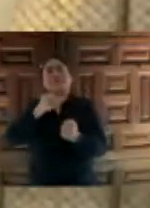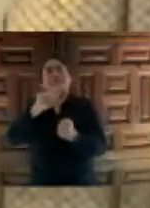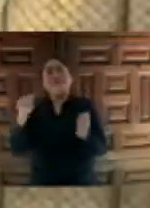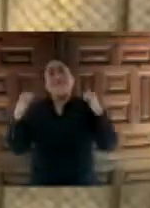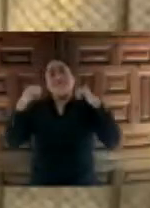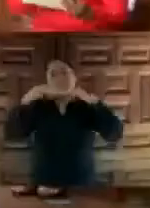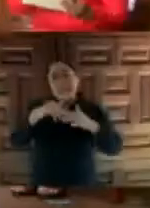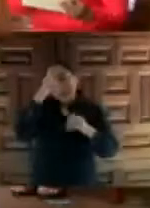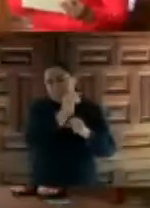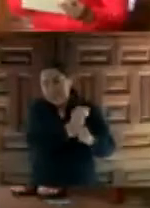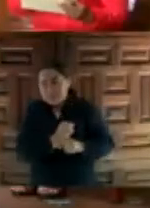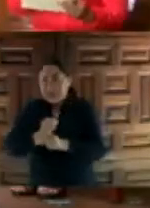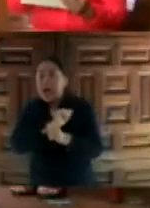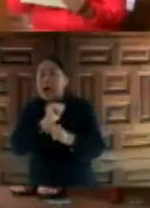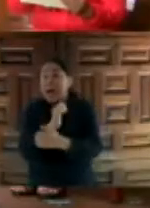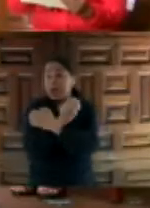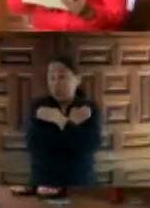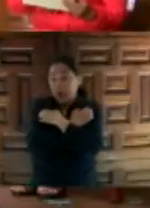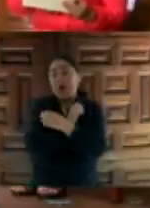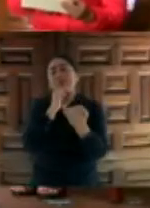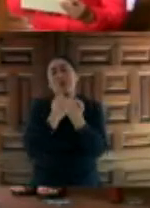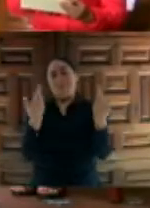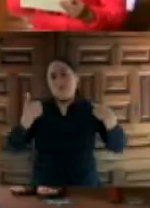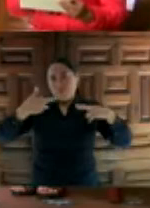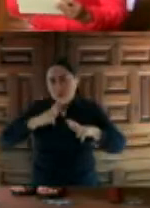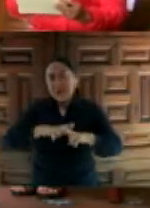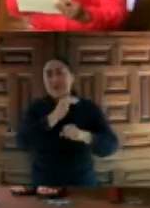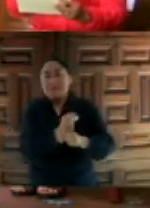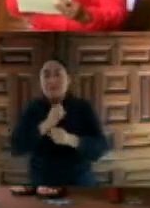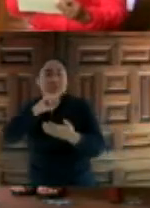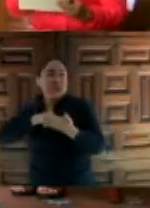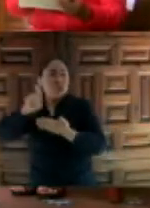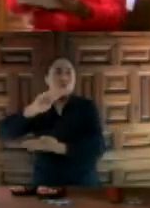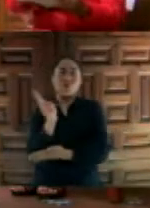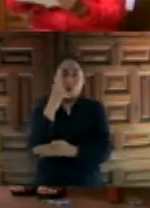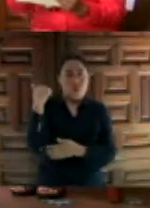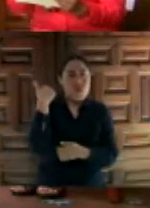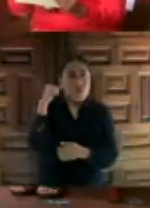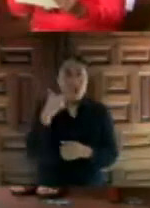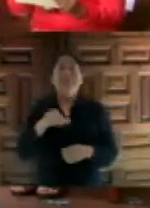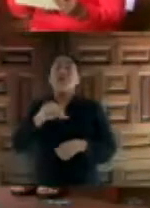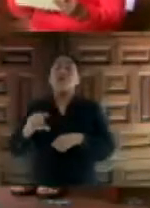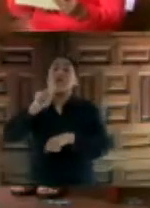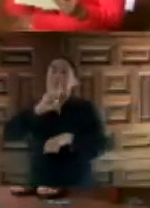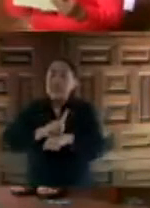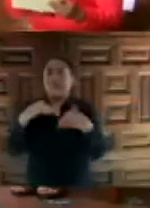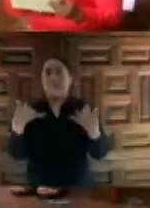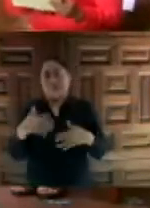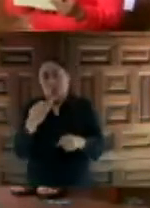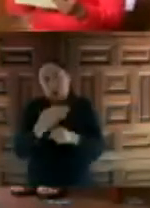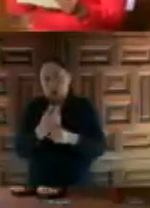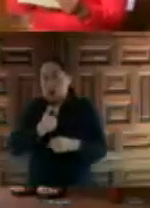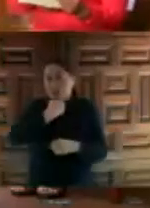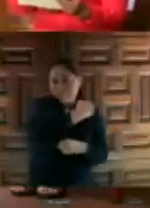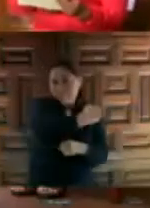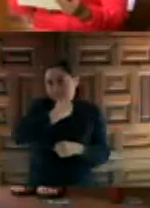Nacional de Investigación Educativa y profesora investigadora de la Universidad de Guadalajara. El día de hoy tengo el honor de moderar